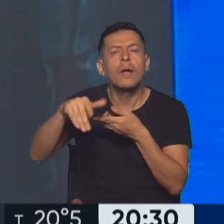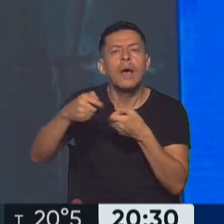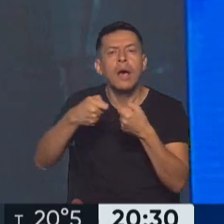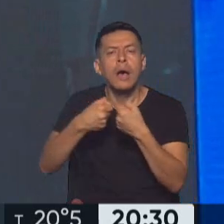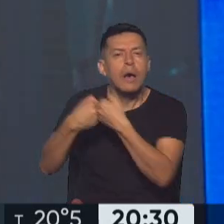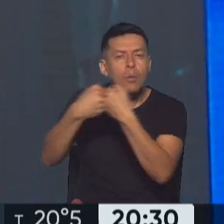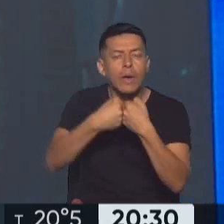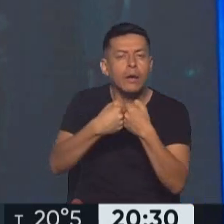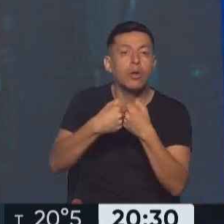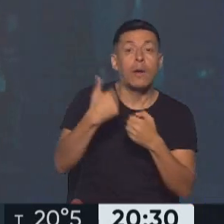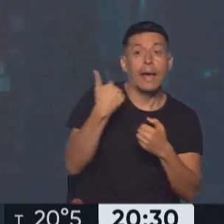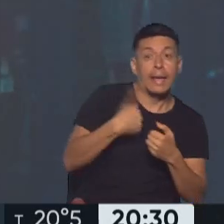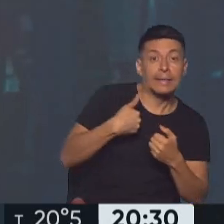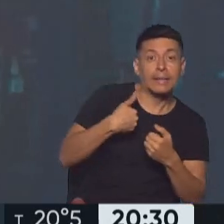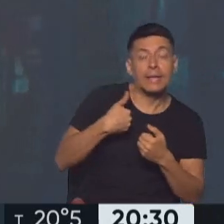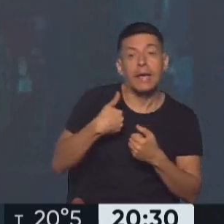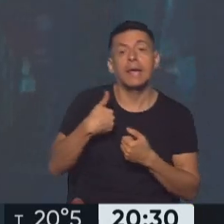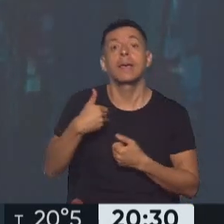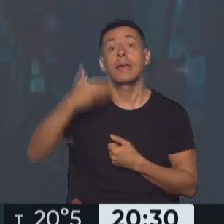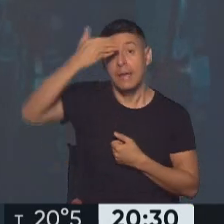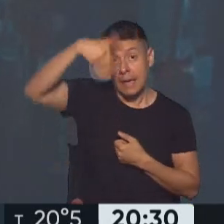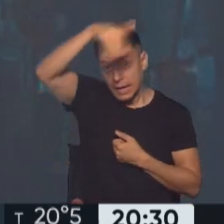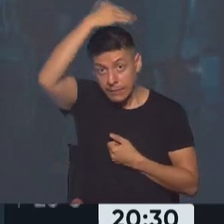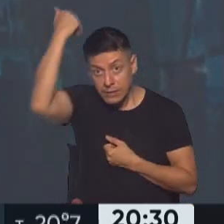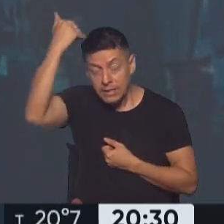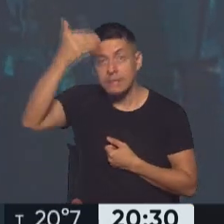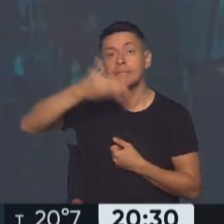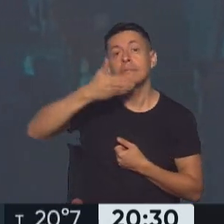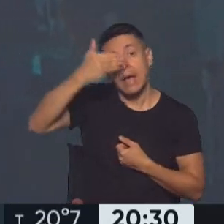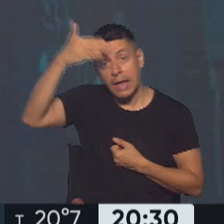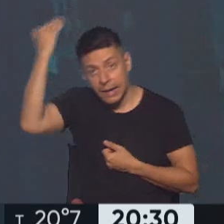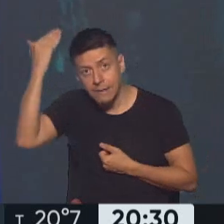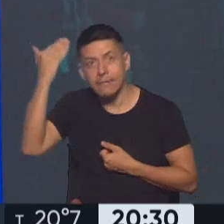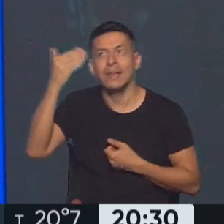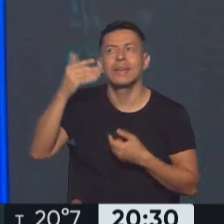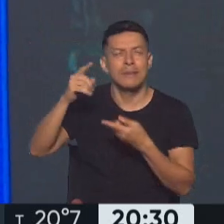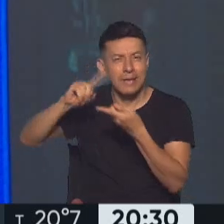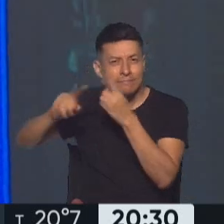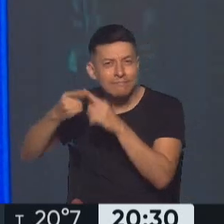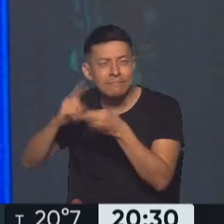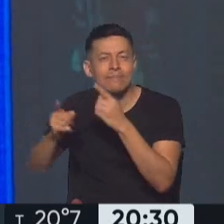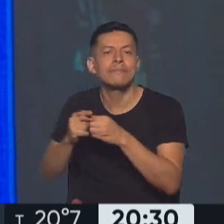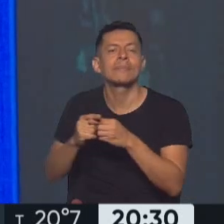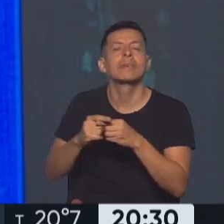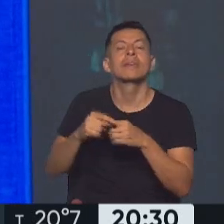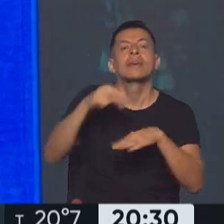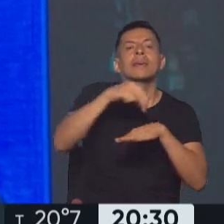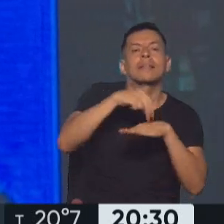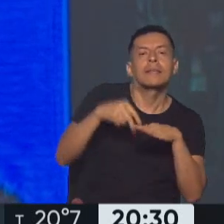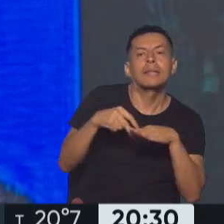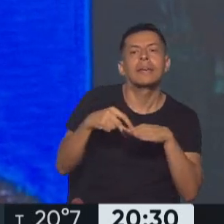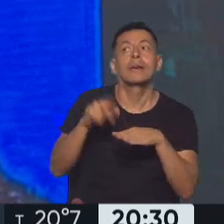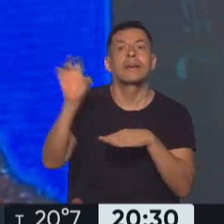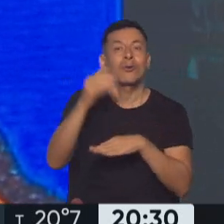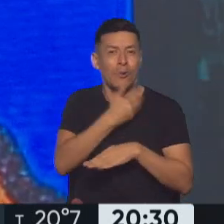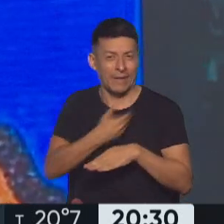misión comercial argentina con Arabia Saudita y los Emiratos Árabes. Es por eso que Cancillería, junto con gobernadores y empresarios, a partir de